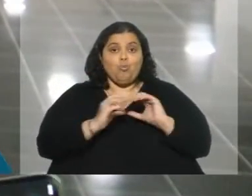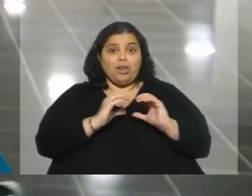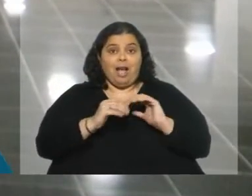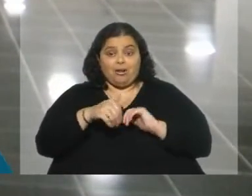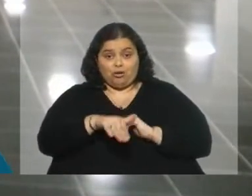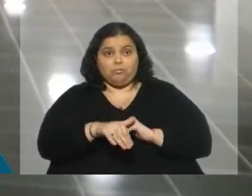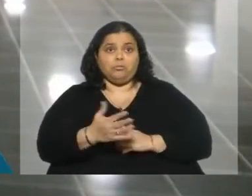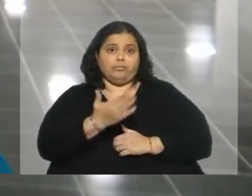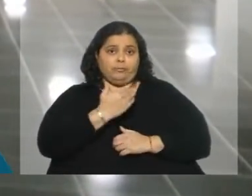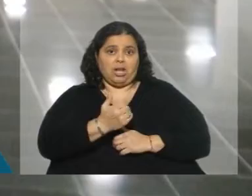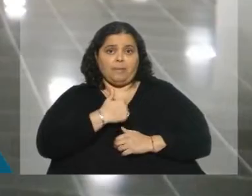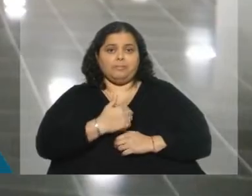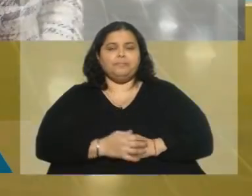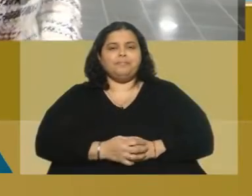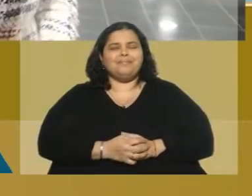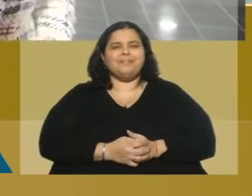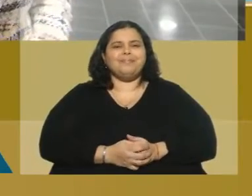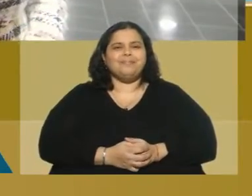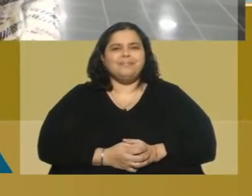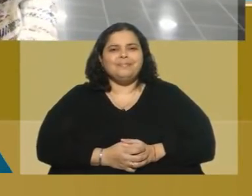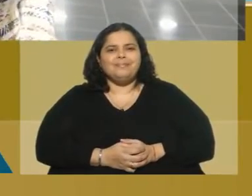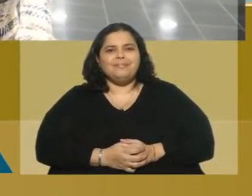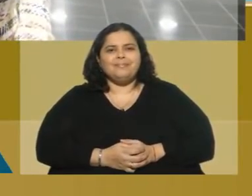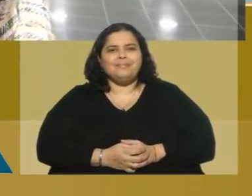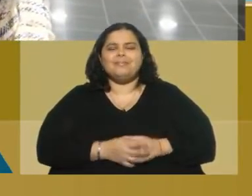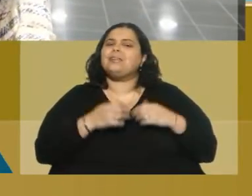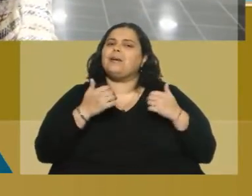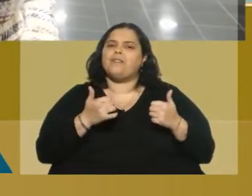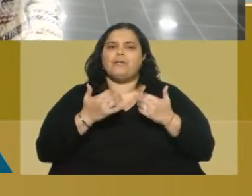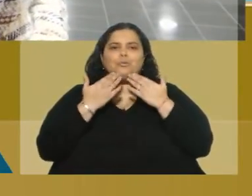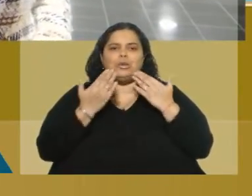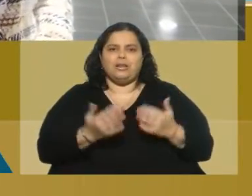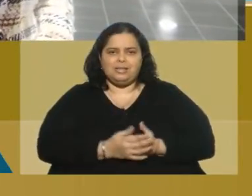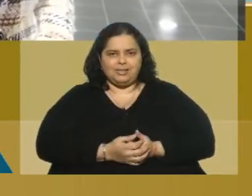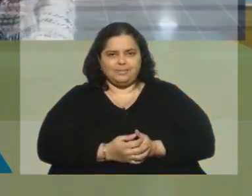cualquier momento si es necesario bárbaro mónica muchísimas gracias vamos a hablar